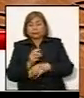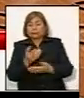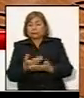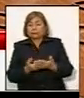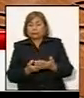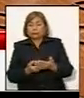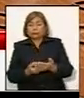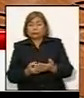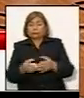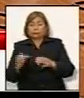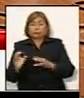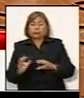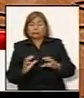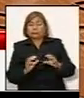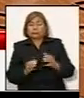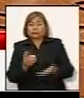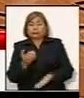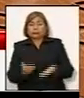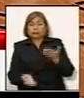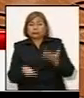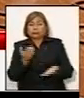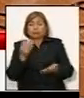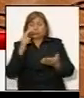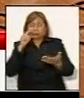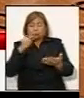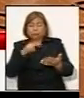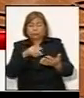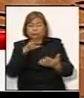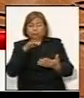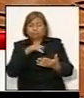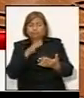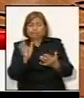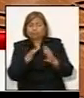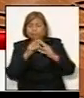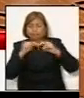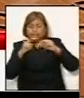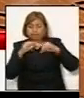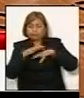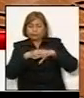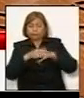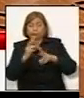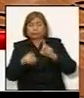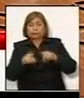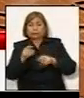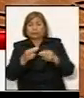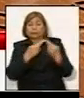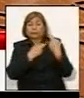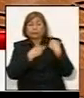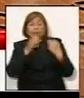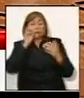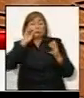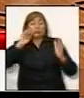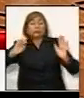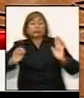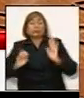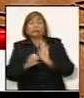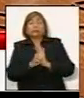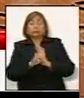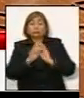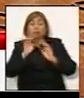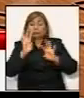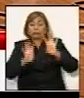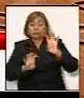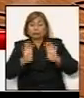haciendo algunos estudios e investigaciones por encargo de algunos sectores no por ejemplo hemos hecho una evaluación